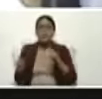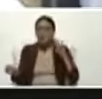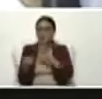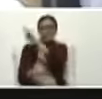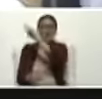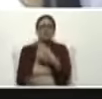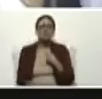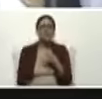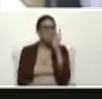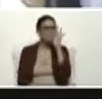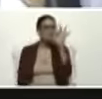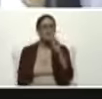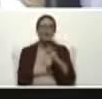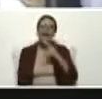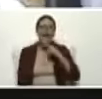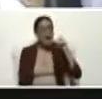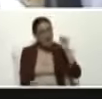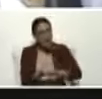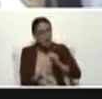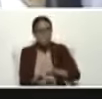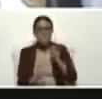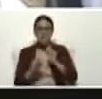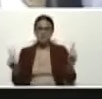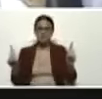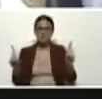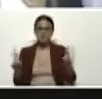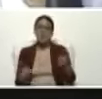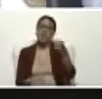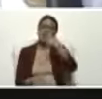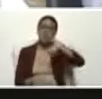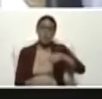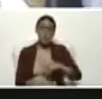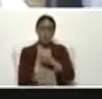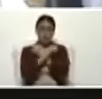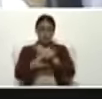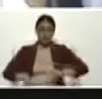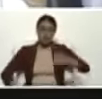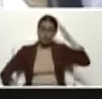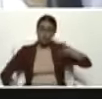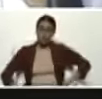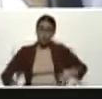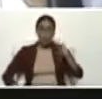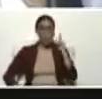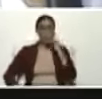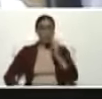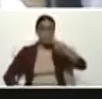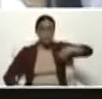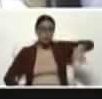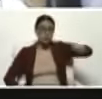juro! ¡Jamás! La Fuerza Armada Nacional Bolivariana tendrá ese